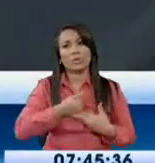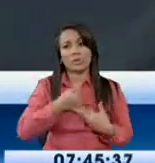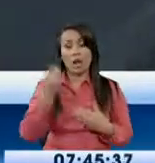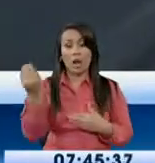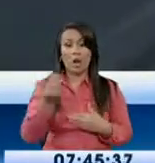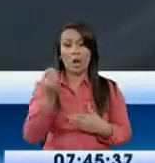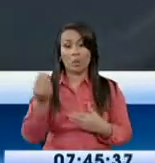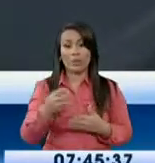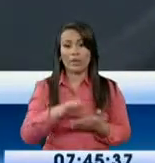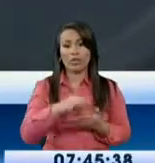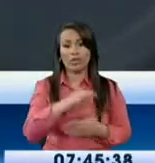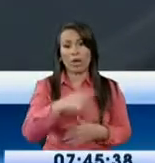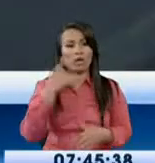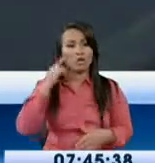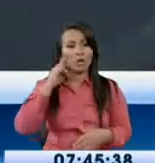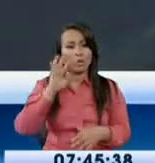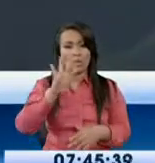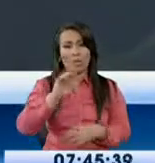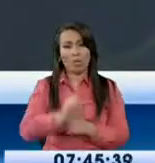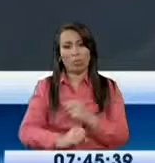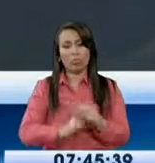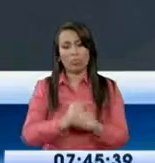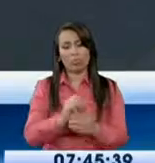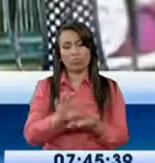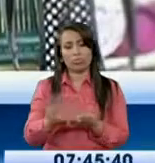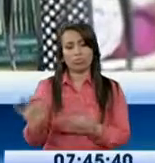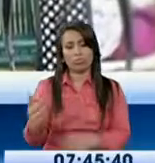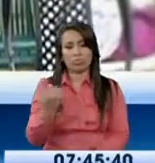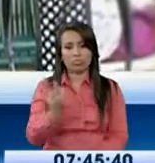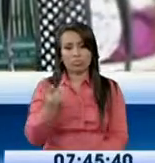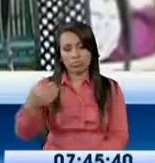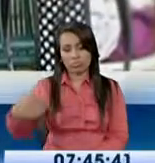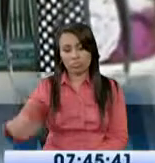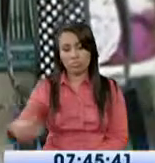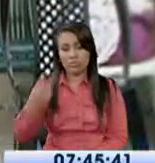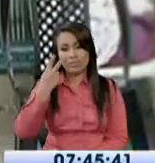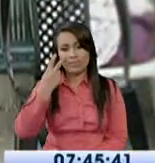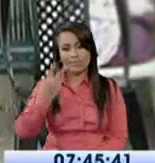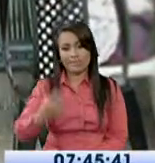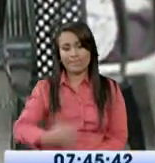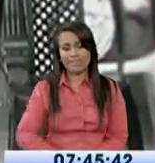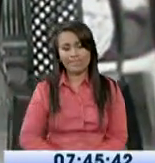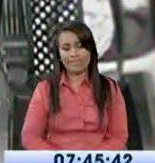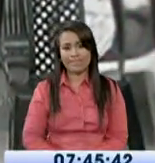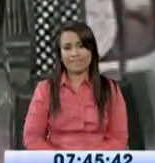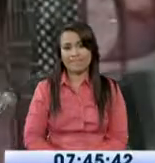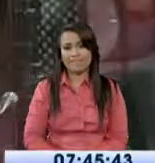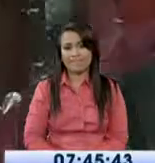joven deja a una niña de 4 años en la orfandad. Informó Roselena Vázquez.